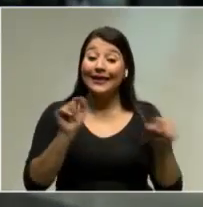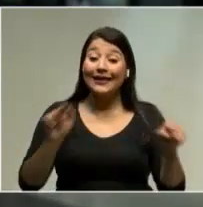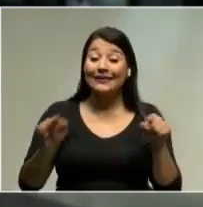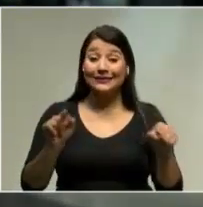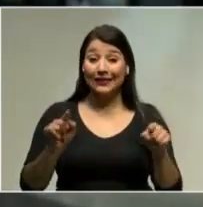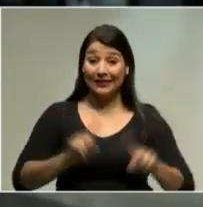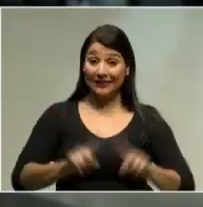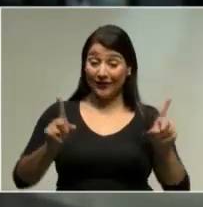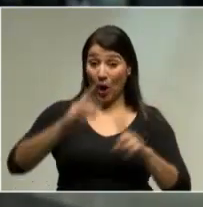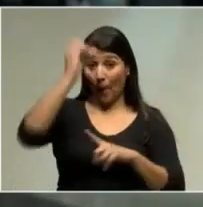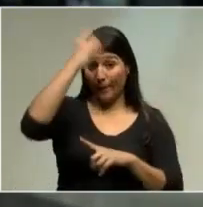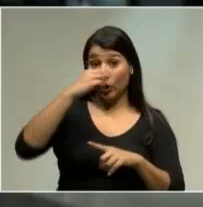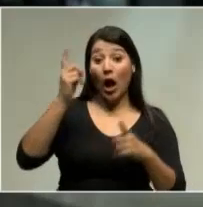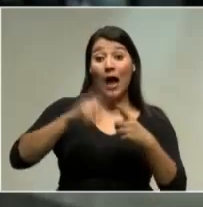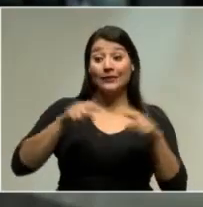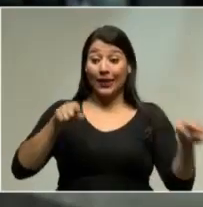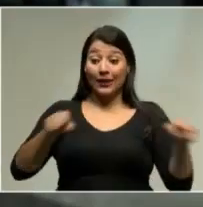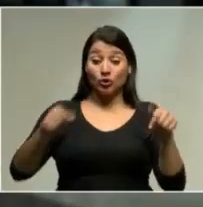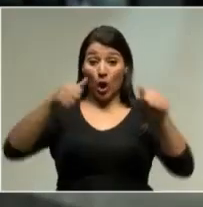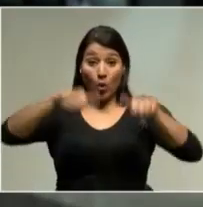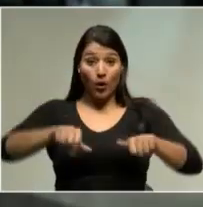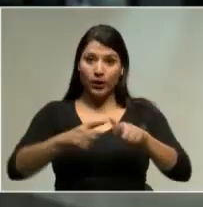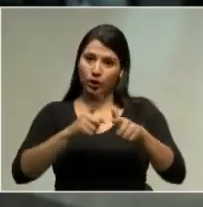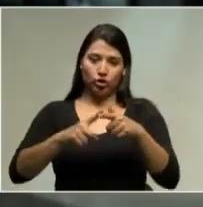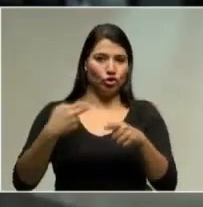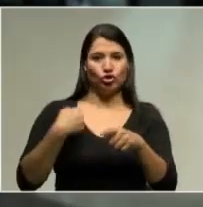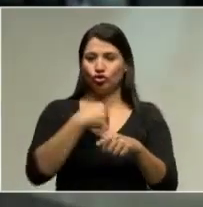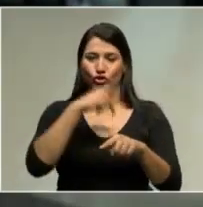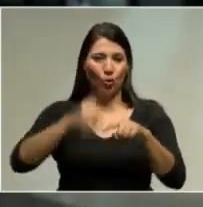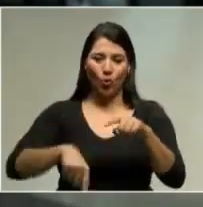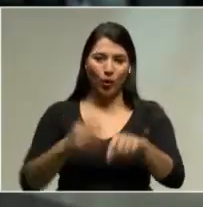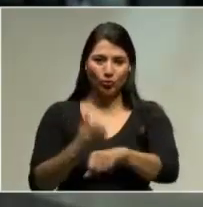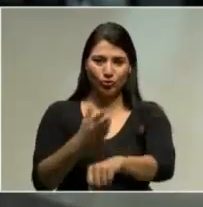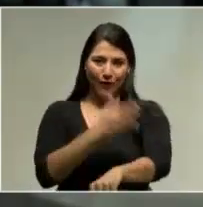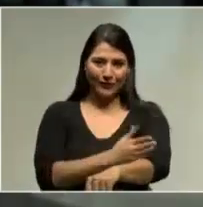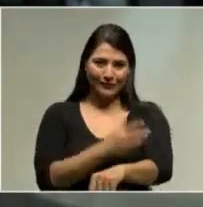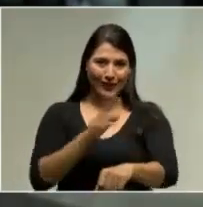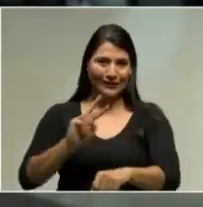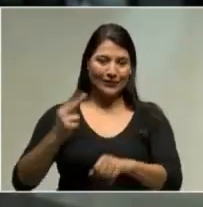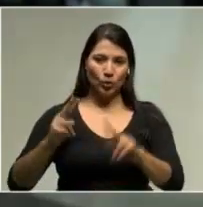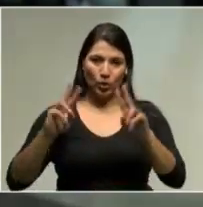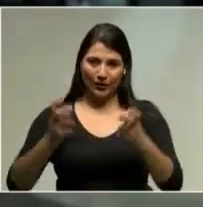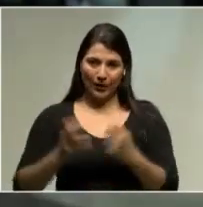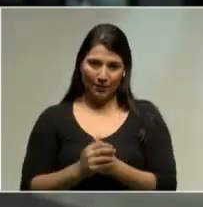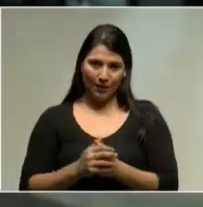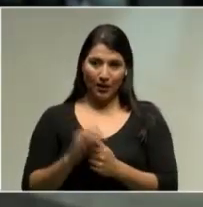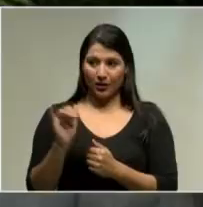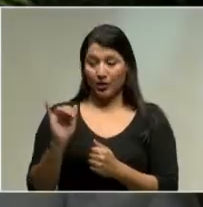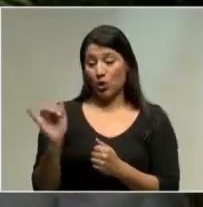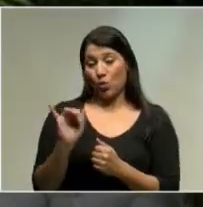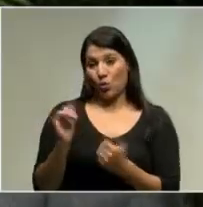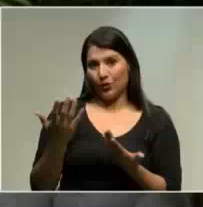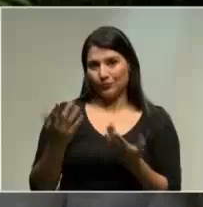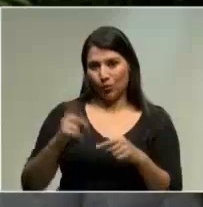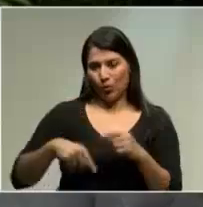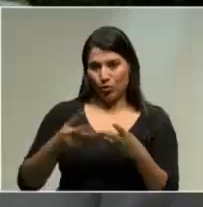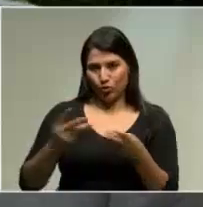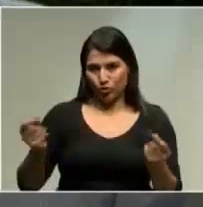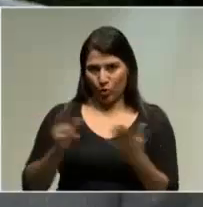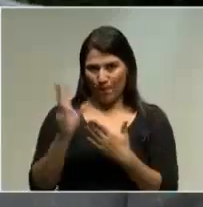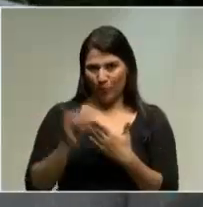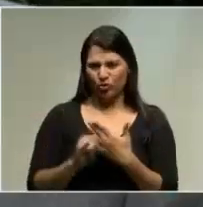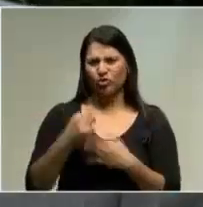de criterio, hasta que no se resuelva, no podremos pasar al segundo tema, que tampoco resuelve el proyecto. Parece que aquí hay una